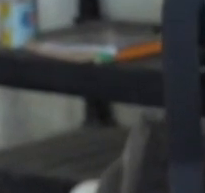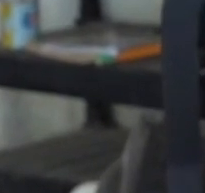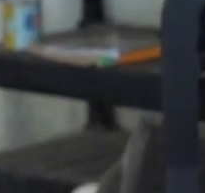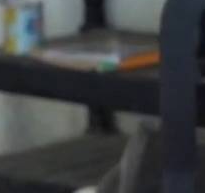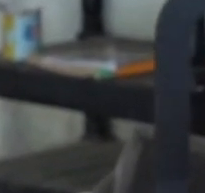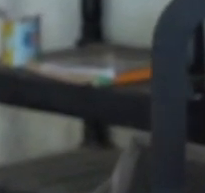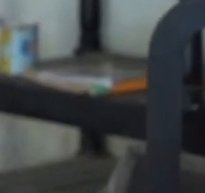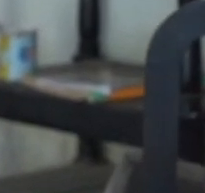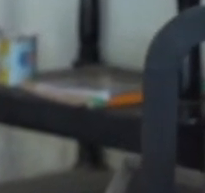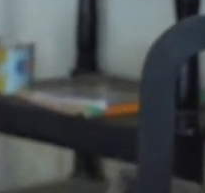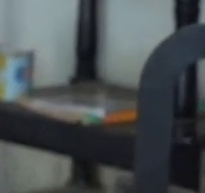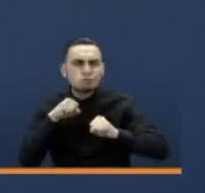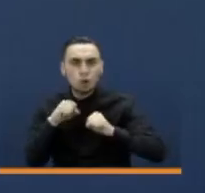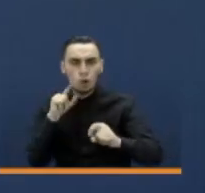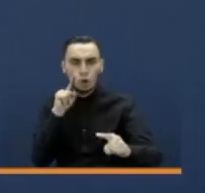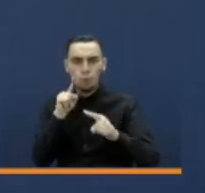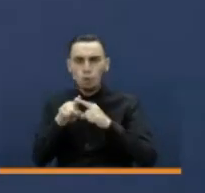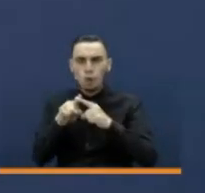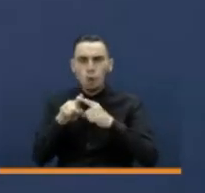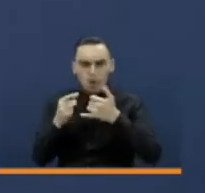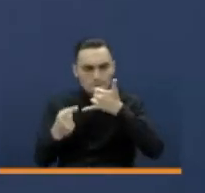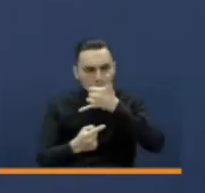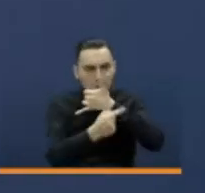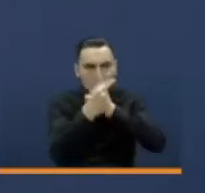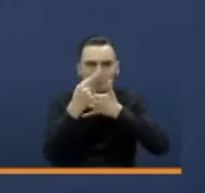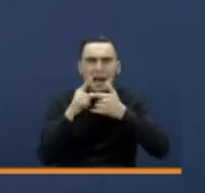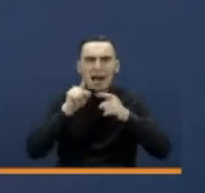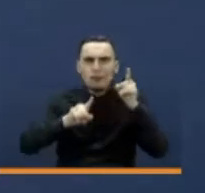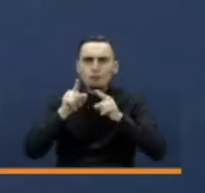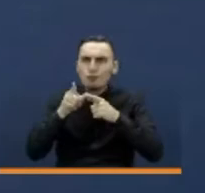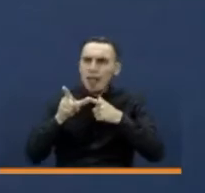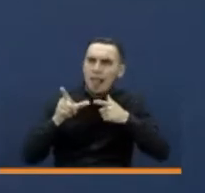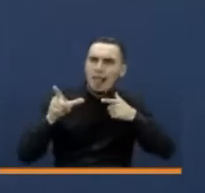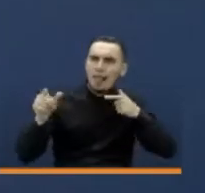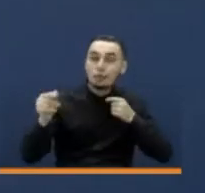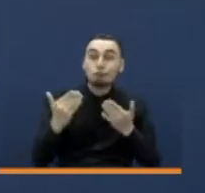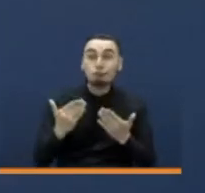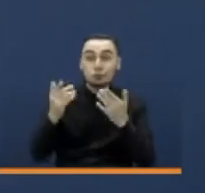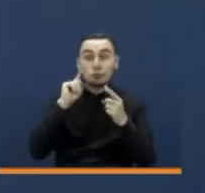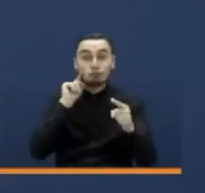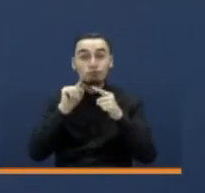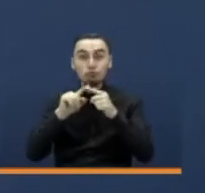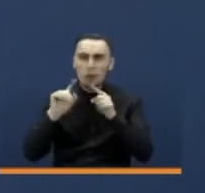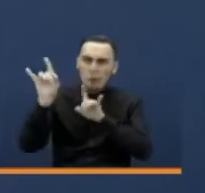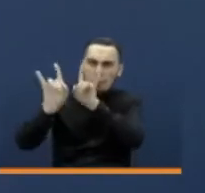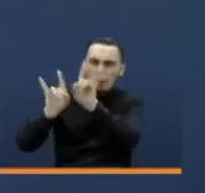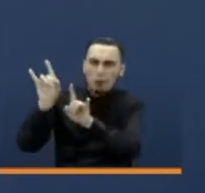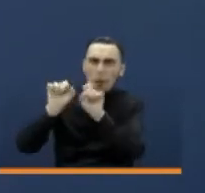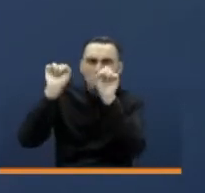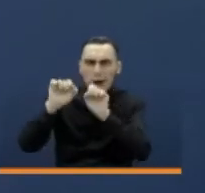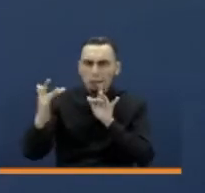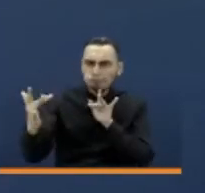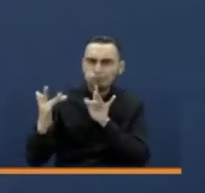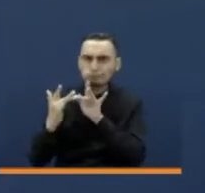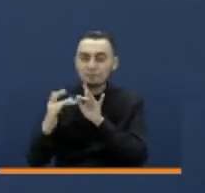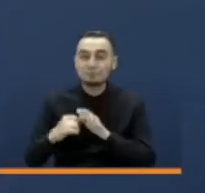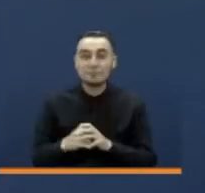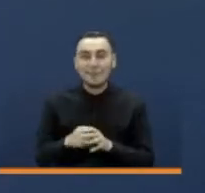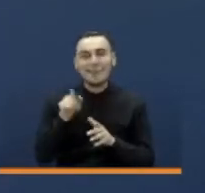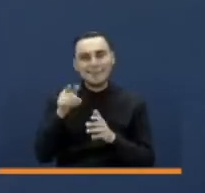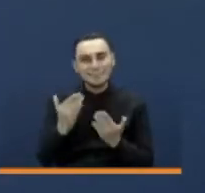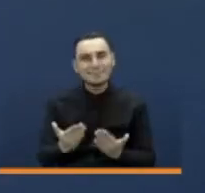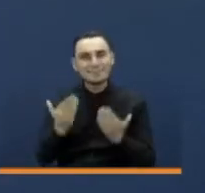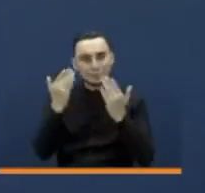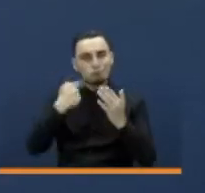para conectar a las regiones más apartadas del país. De esa manera, pues sabemos que es como realmente cerramos la brecha digital